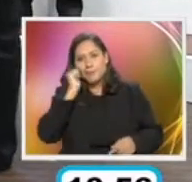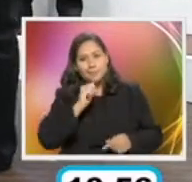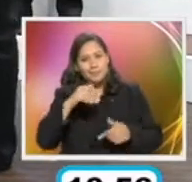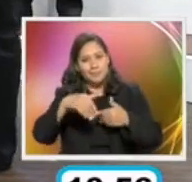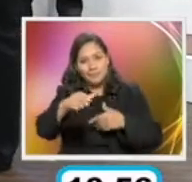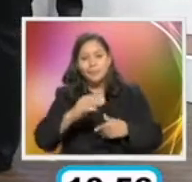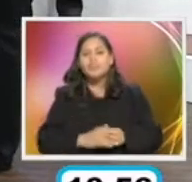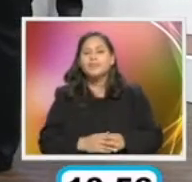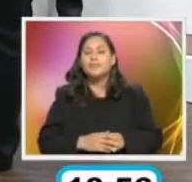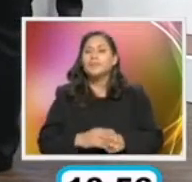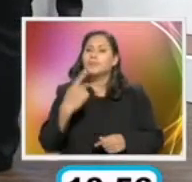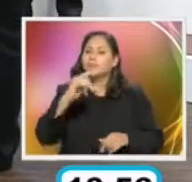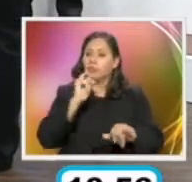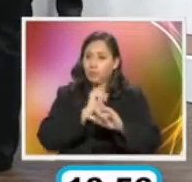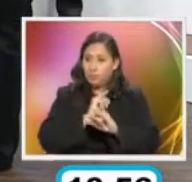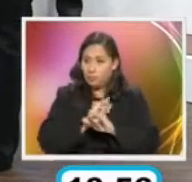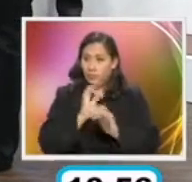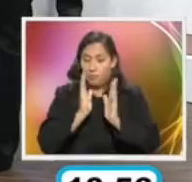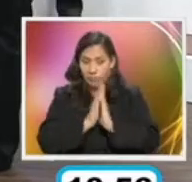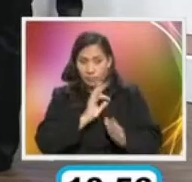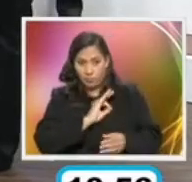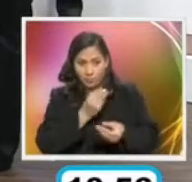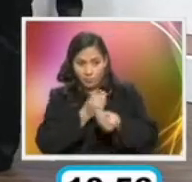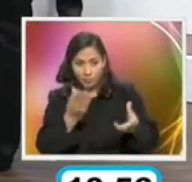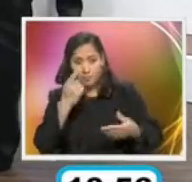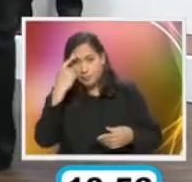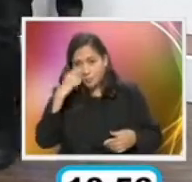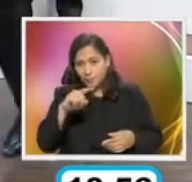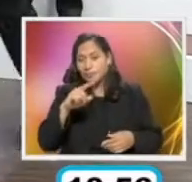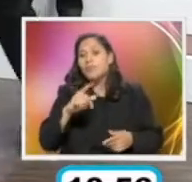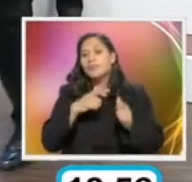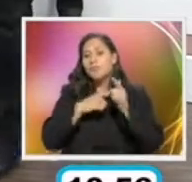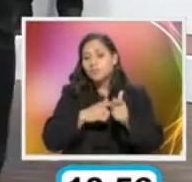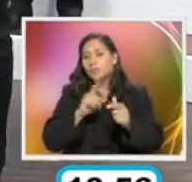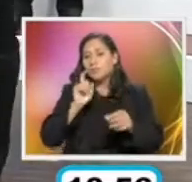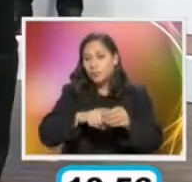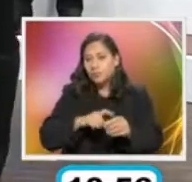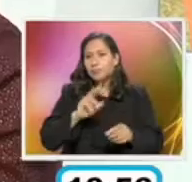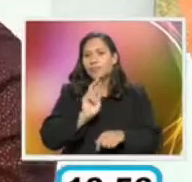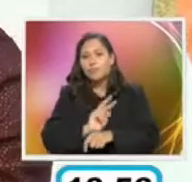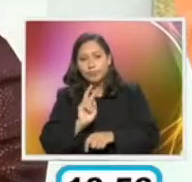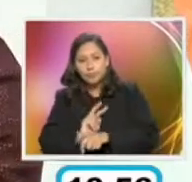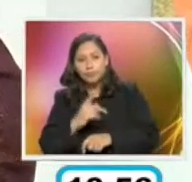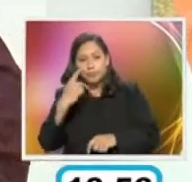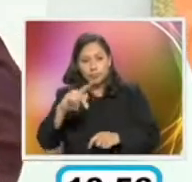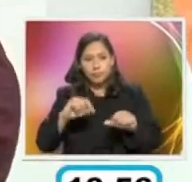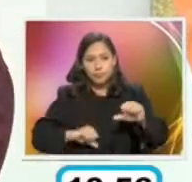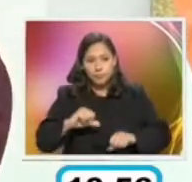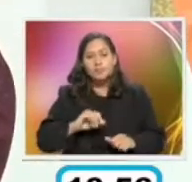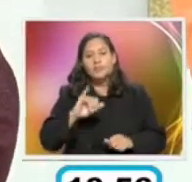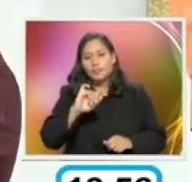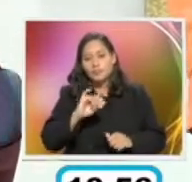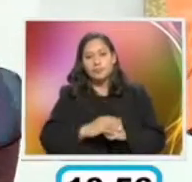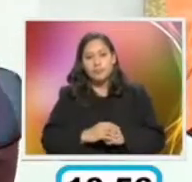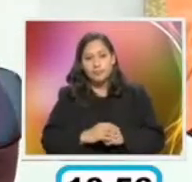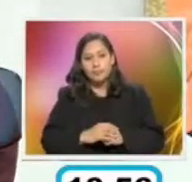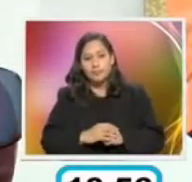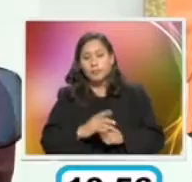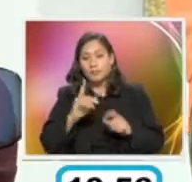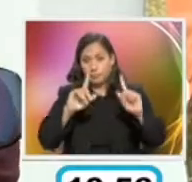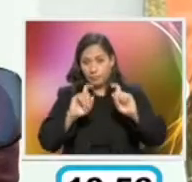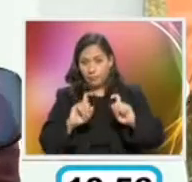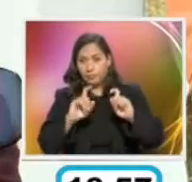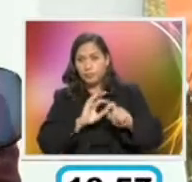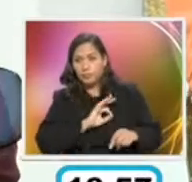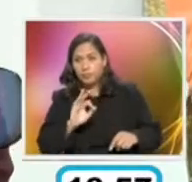¿verdad? Oigan, sus redes sociales nos las comparten para, Claro que sí, para bueno. seguirlos, estar al pendiente de sus actividades. Sajito un poquito, bueno. En Instagram nos